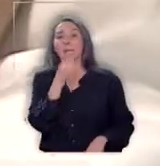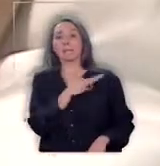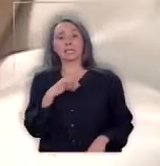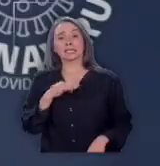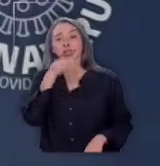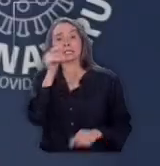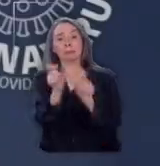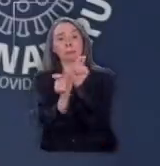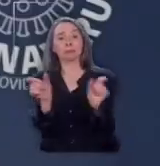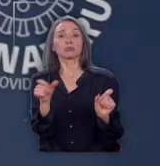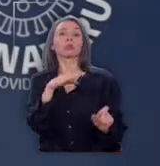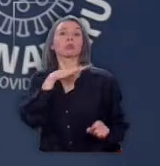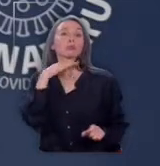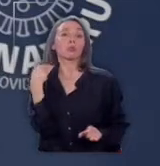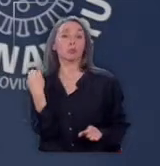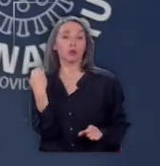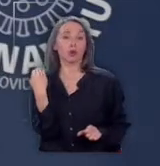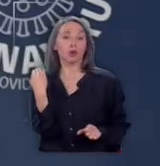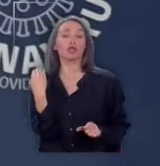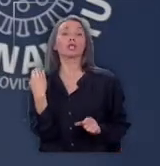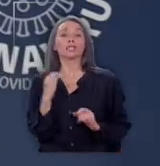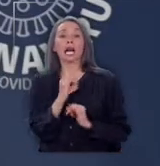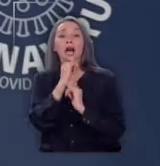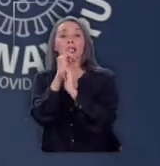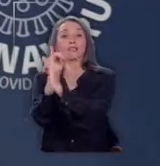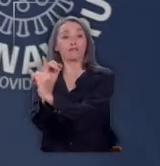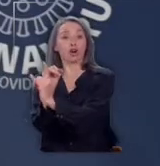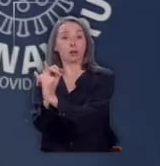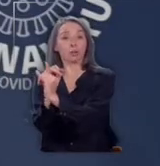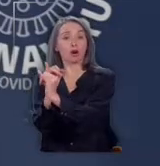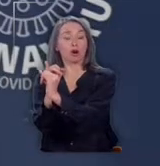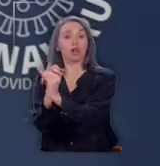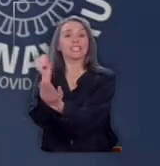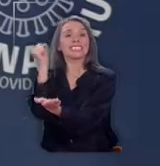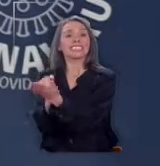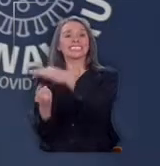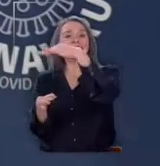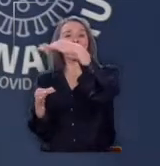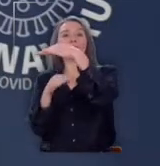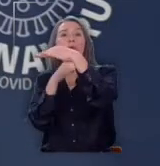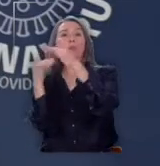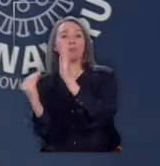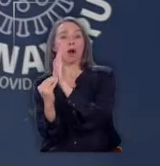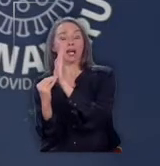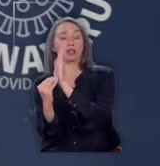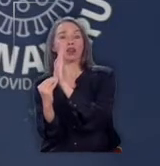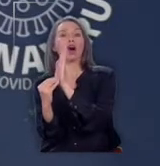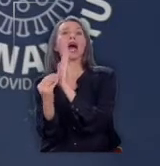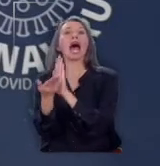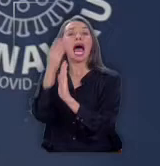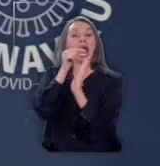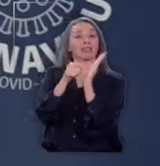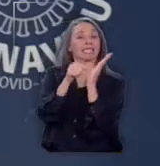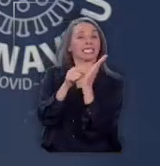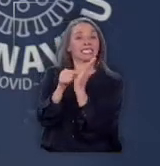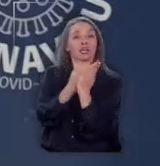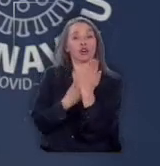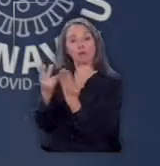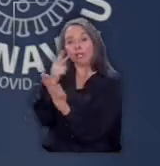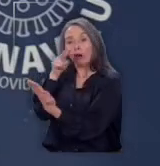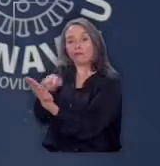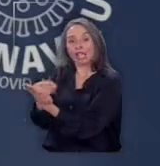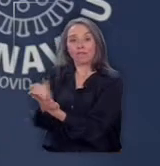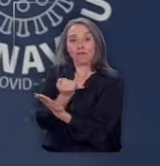ocurrieron en reportados en el el certificado de función que era el dato que mirábamos antes pero